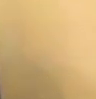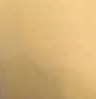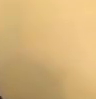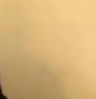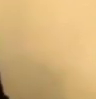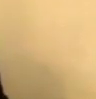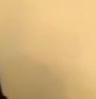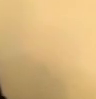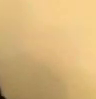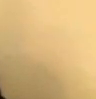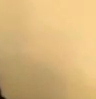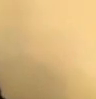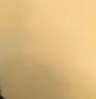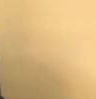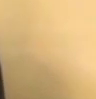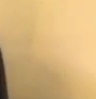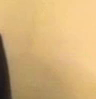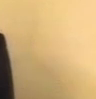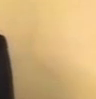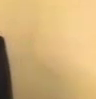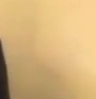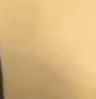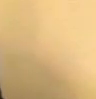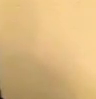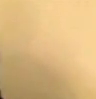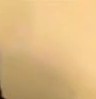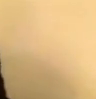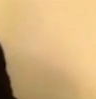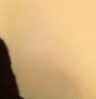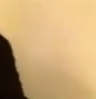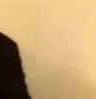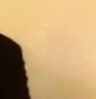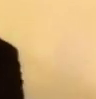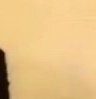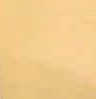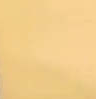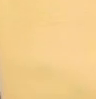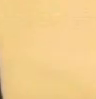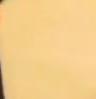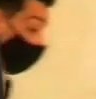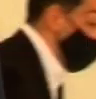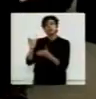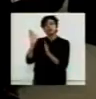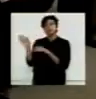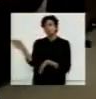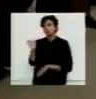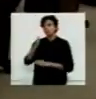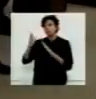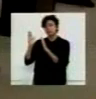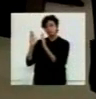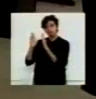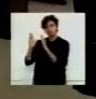del pueblo y del defensor del pueblo adjunto. La Cámara se decidió por